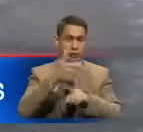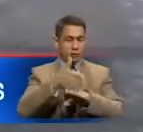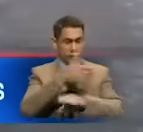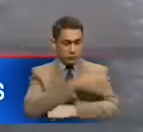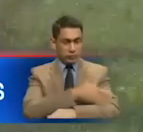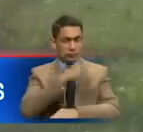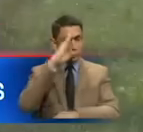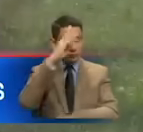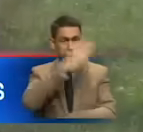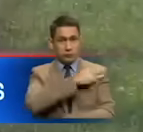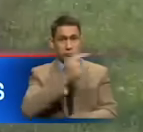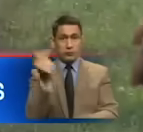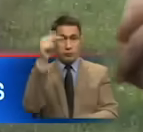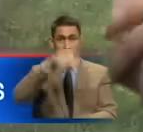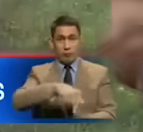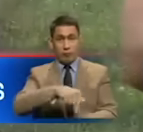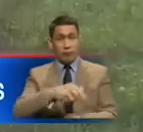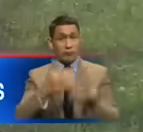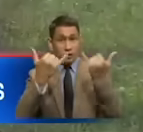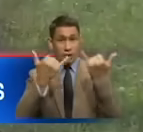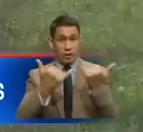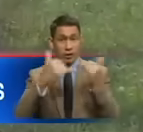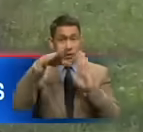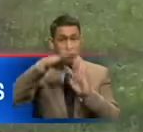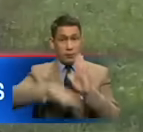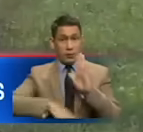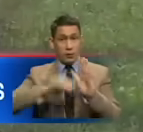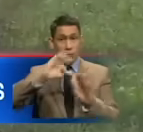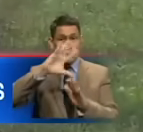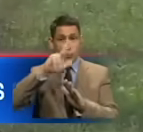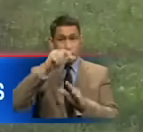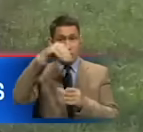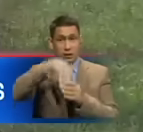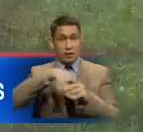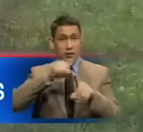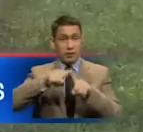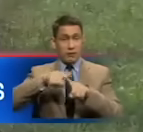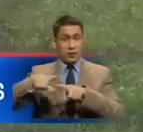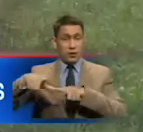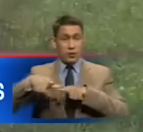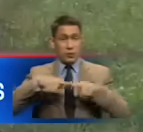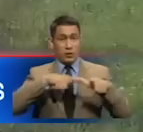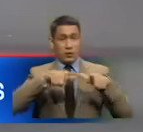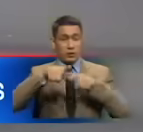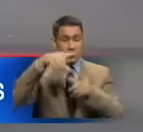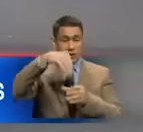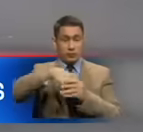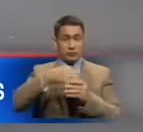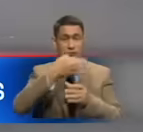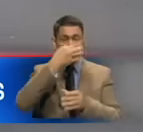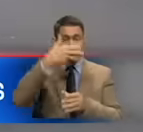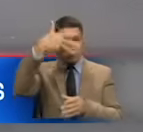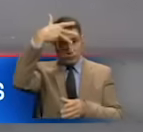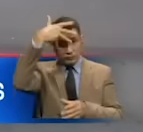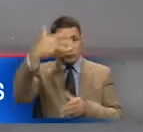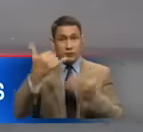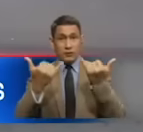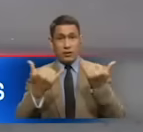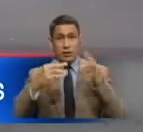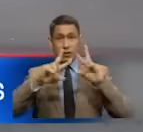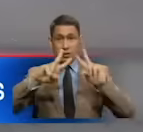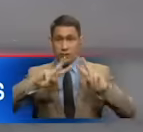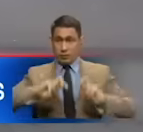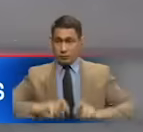operativos han generado un decremento en los índices delictivos de varios puntos de la provincia. Sin embargo, los sectores conflictivos no han sido intervenidos